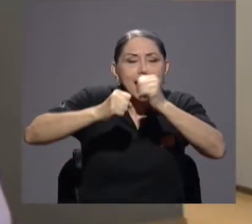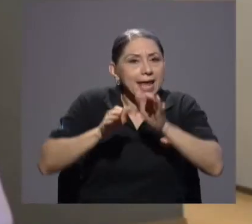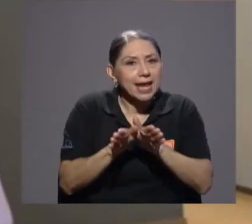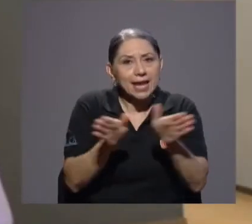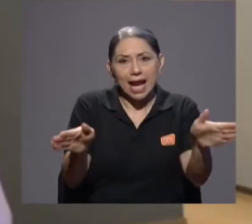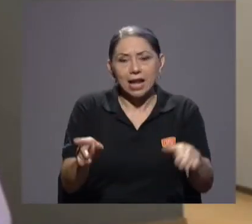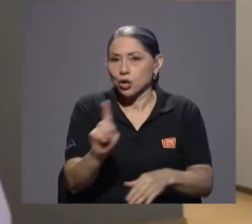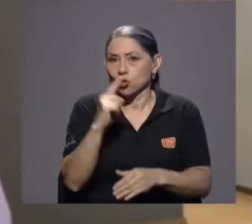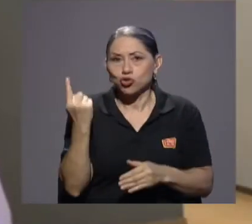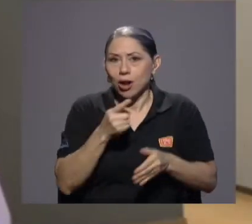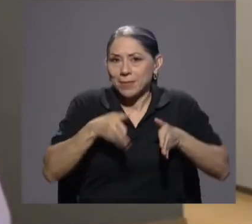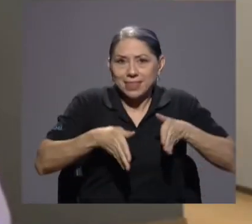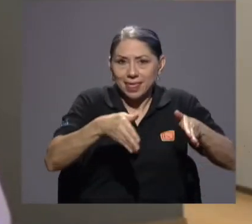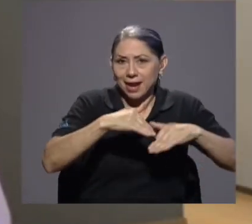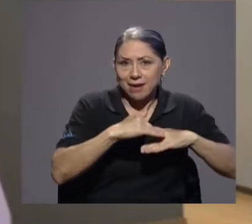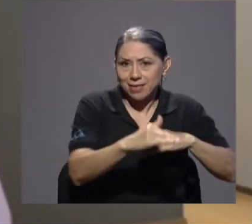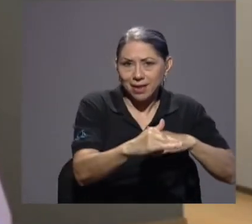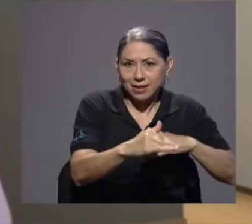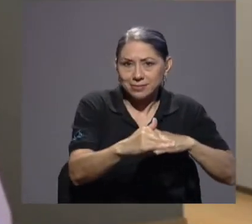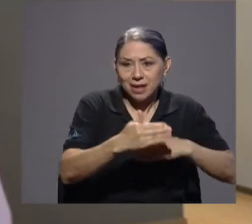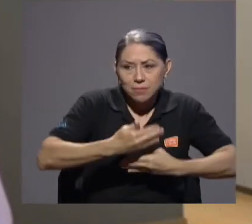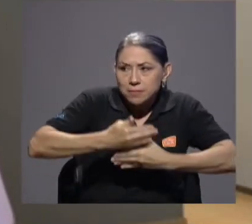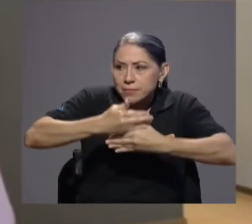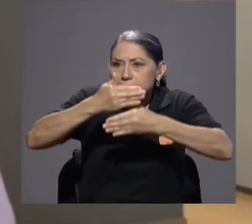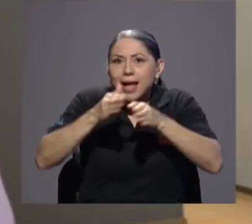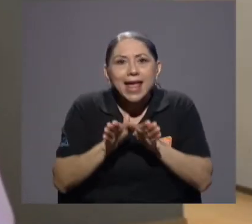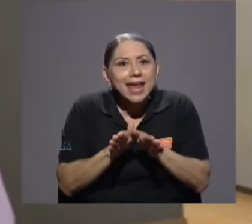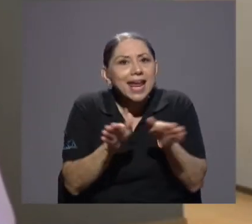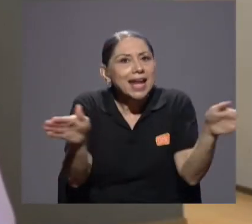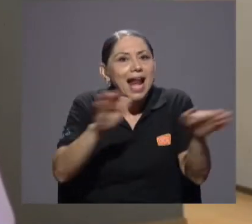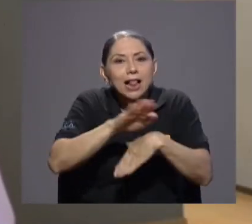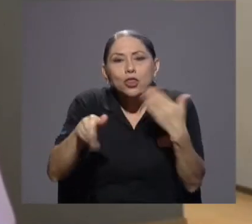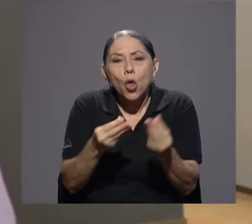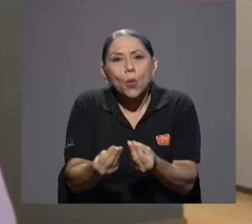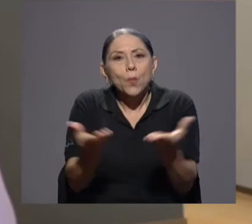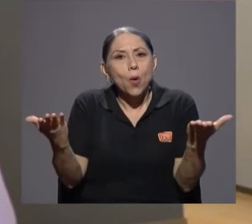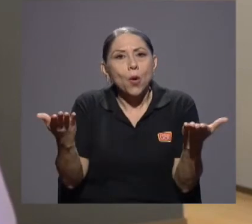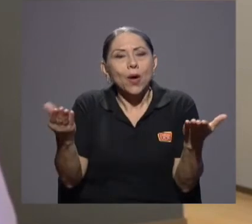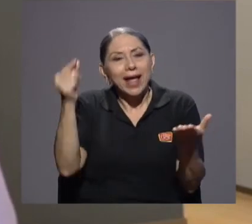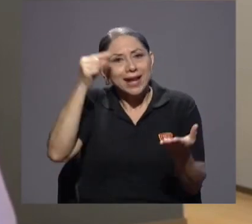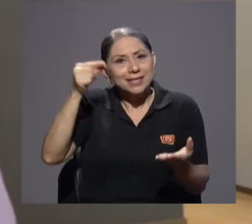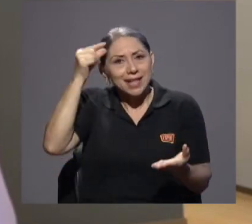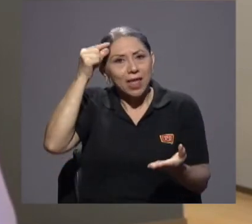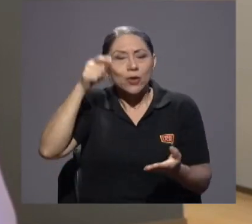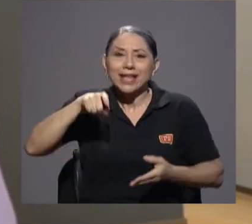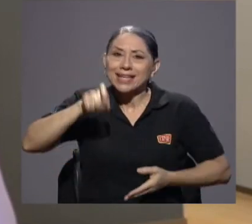general, no solamente de carreteras, sino en general del Estado, va a ser necesario